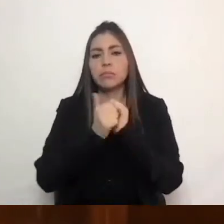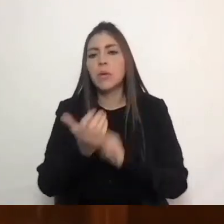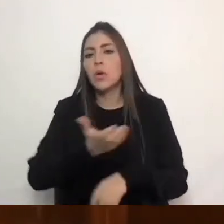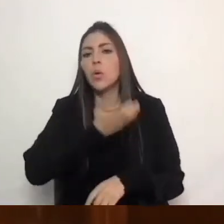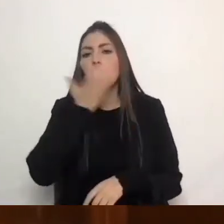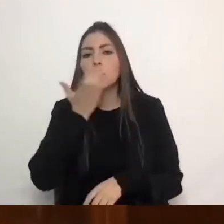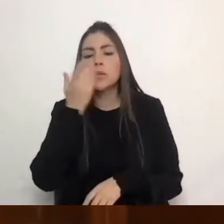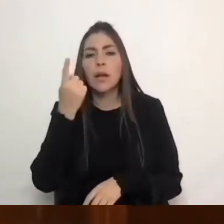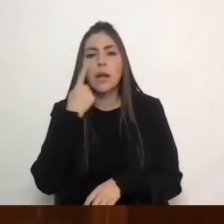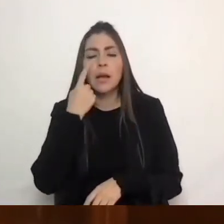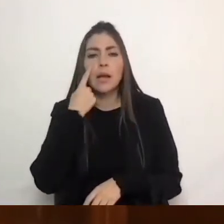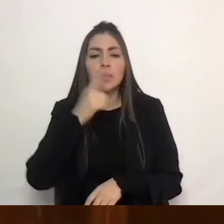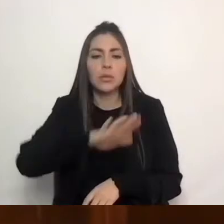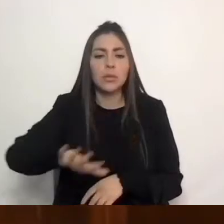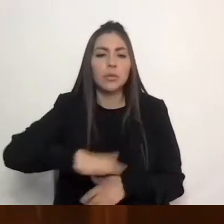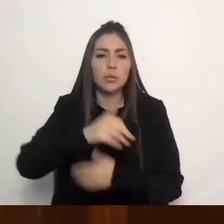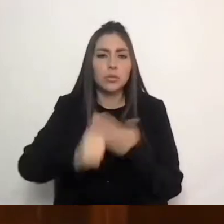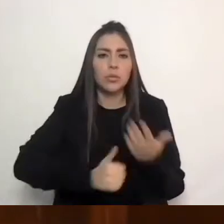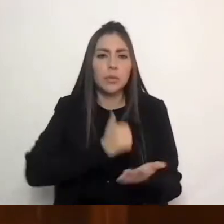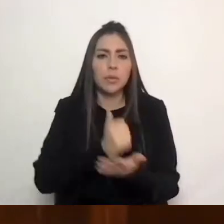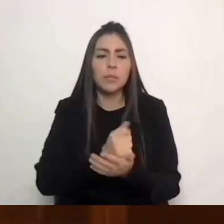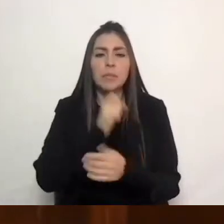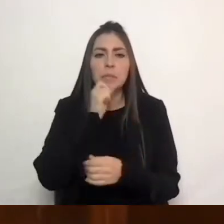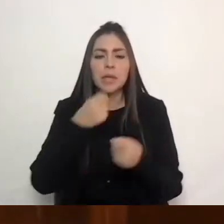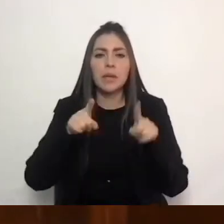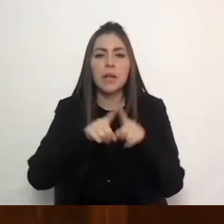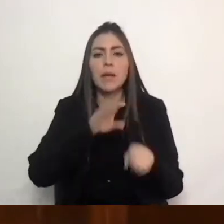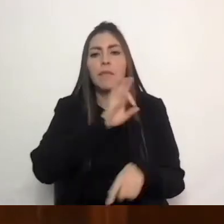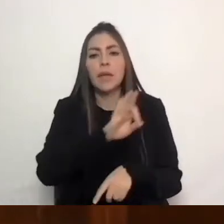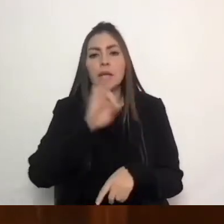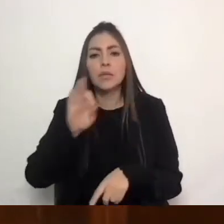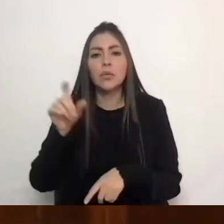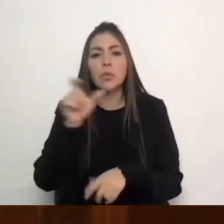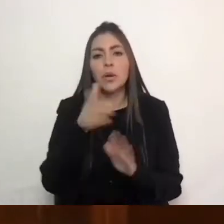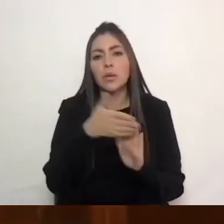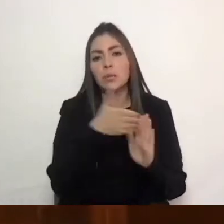populares urbanas conforme a las diversas temporadas durante el año.